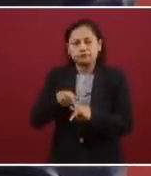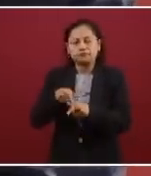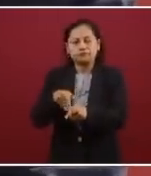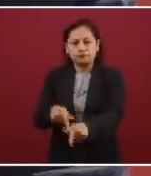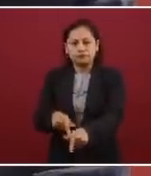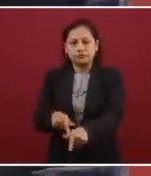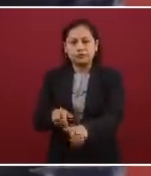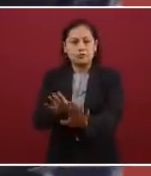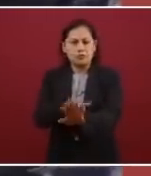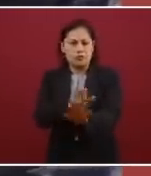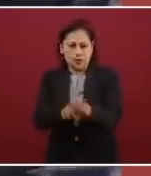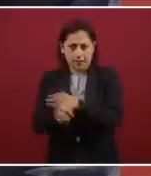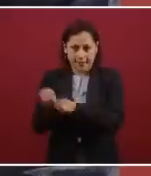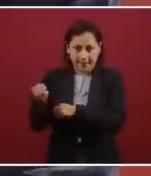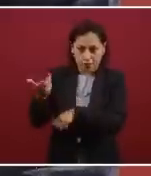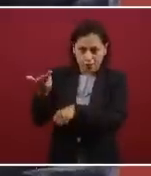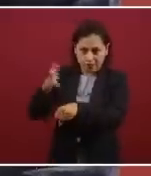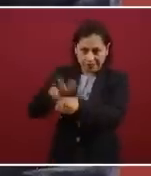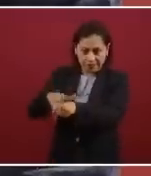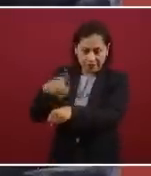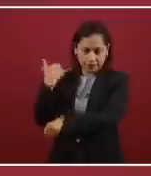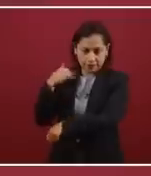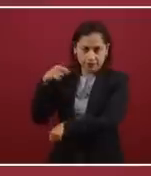a la mitad,